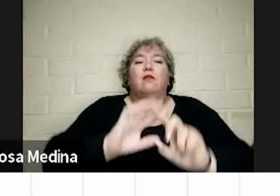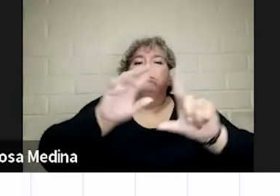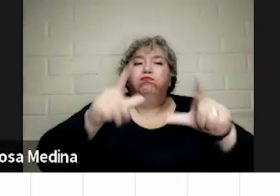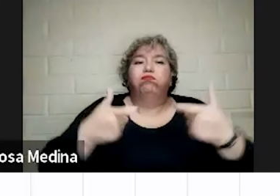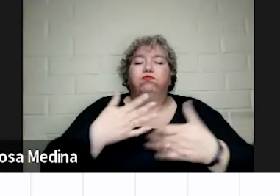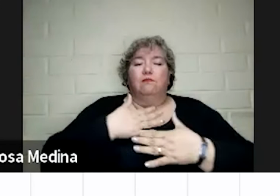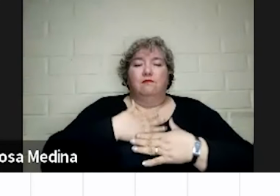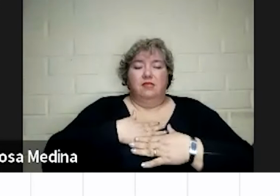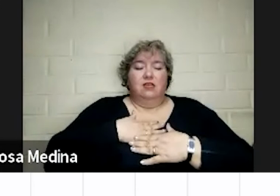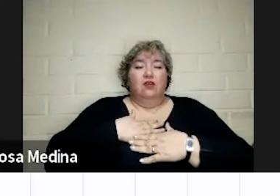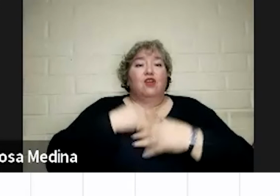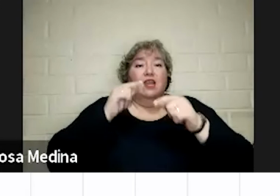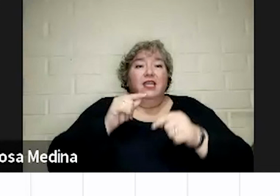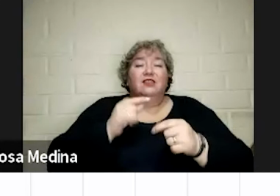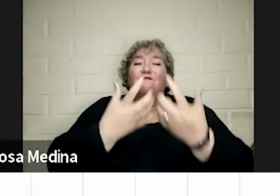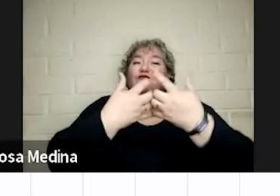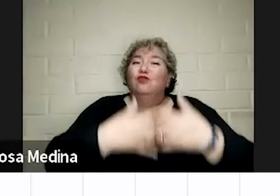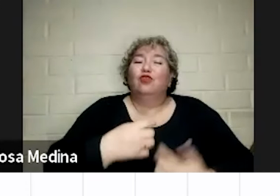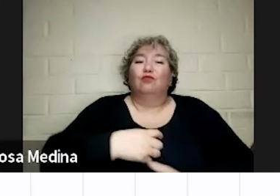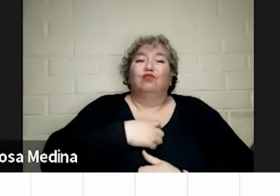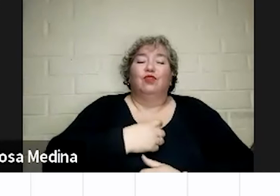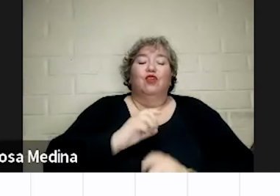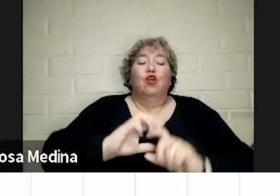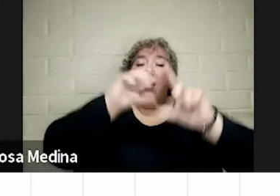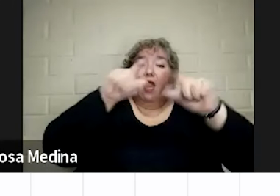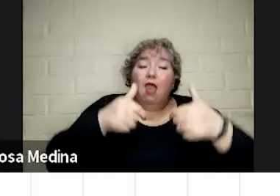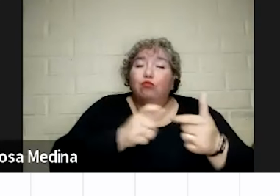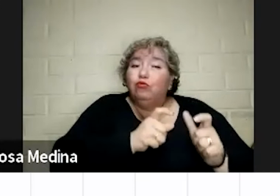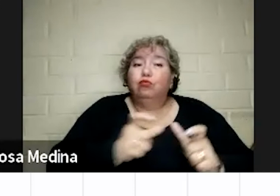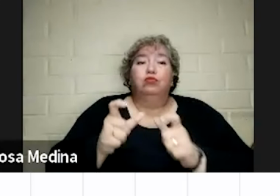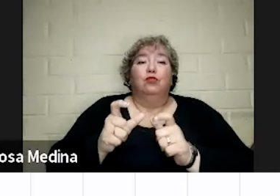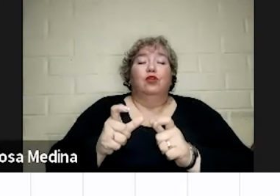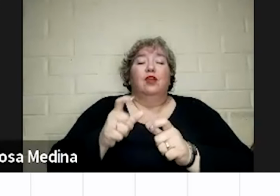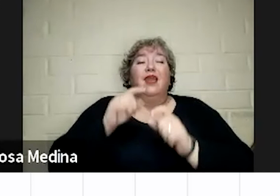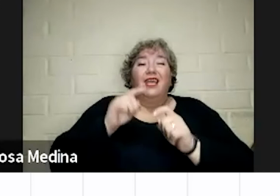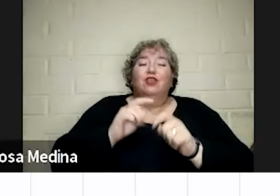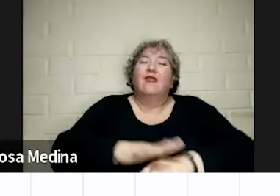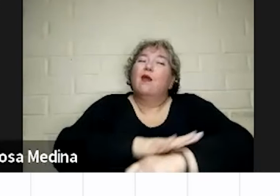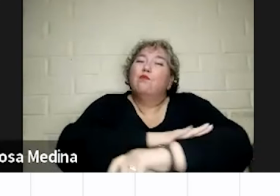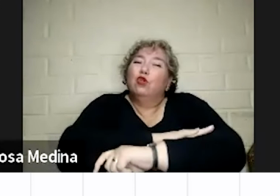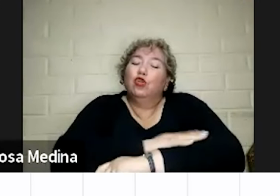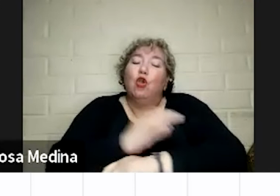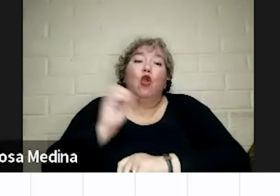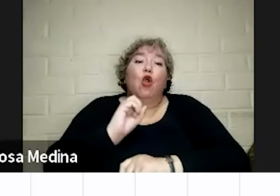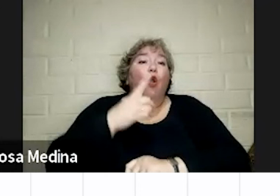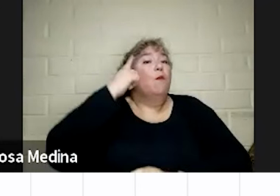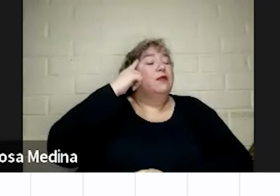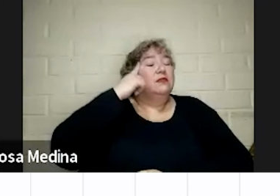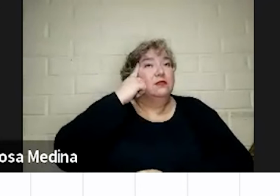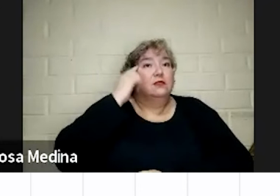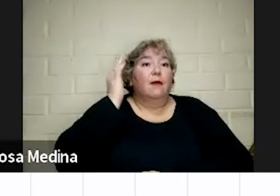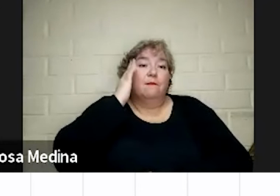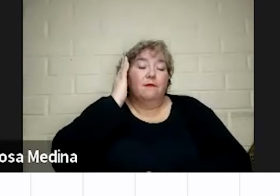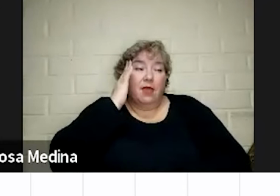funciones ejecutivas están tan relacionadas con la autorregulación, tanto de las emociones como de los pensamientos y